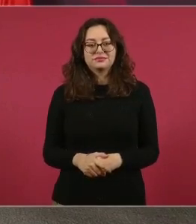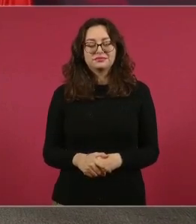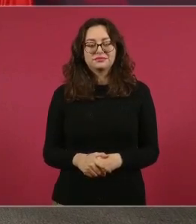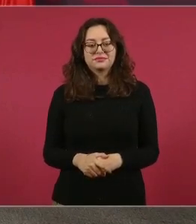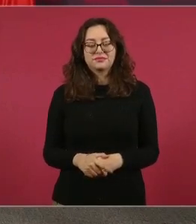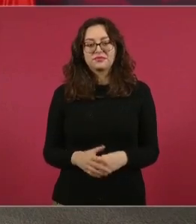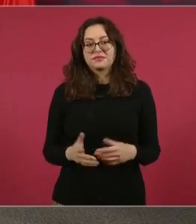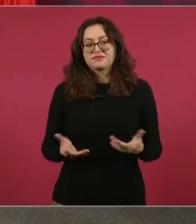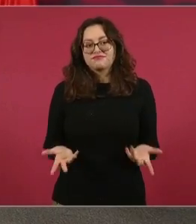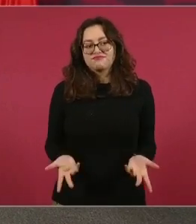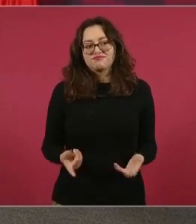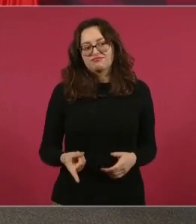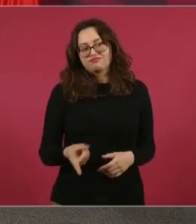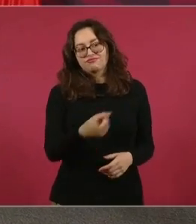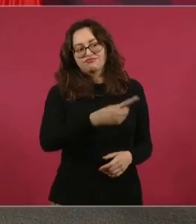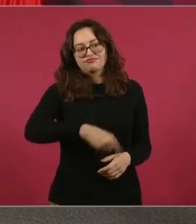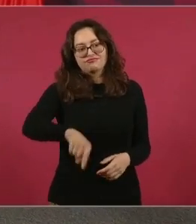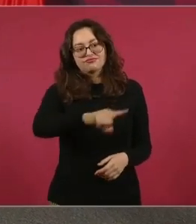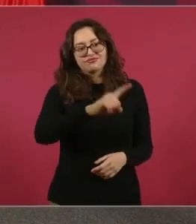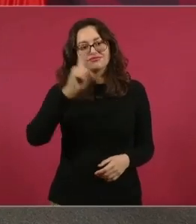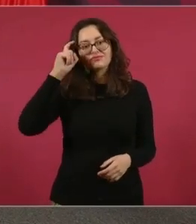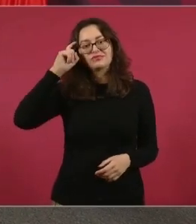y que están muy enojados